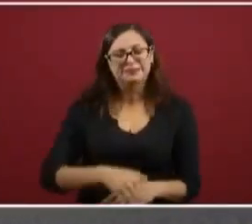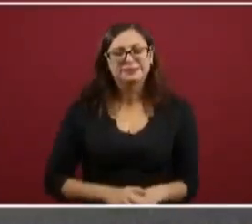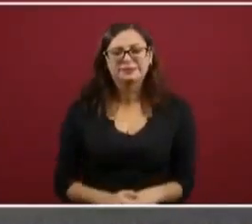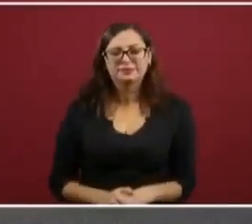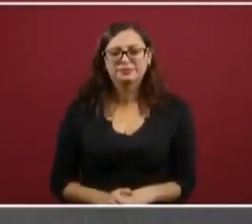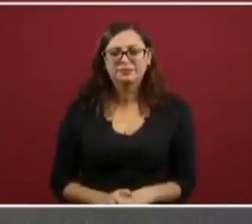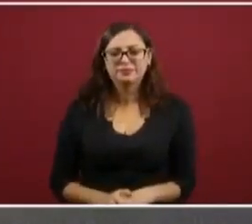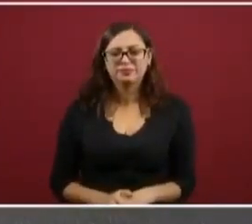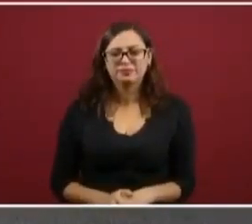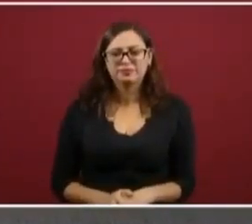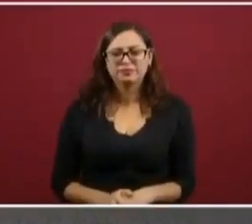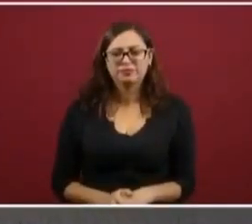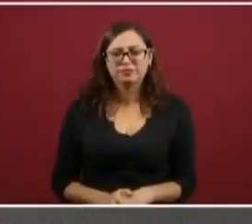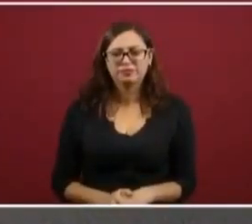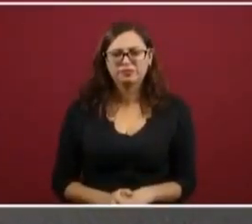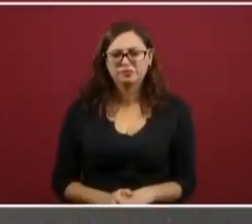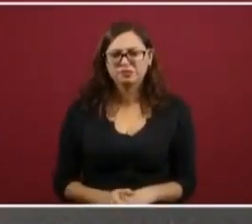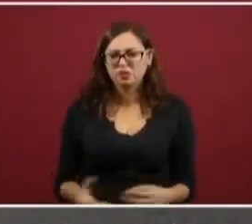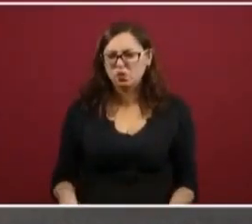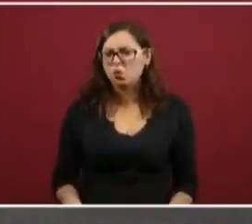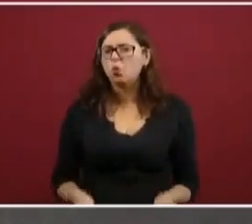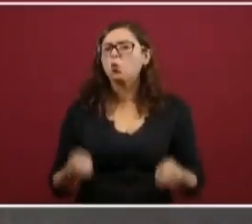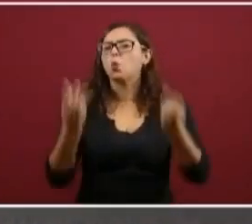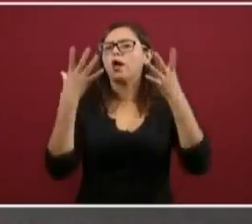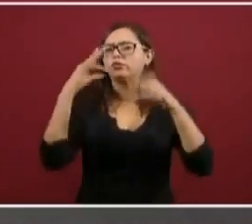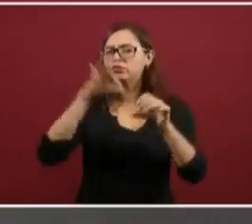corrupción Cuántos fraudes